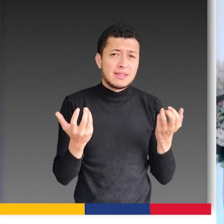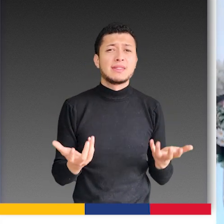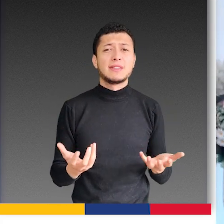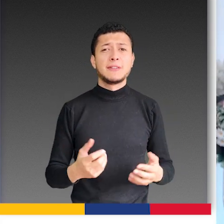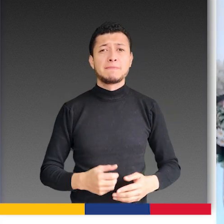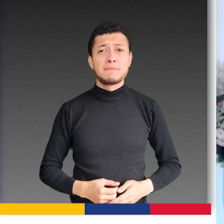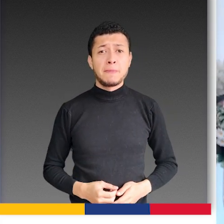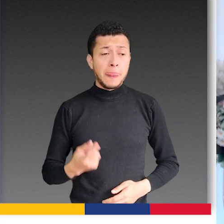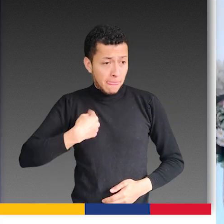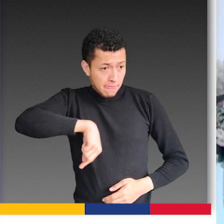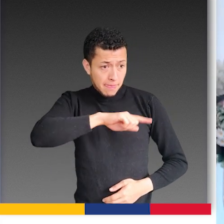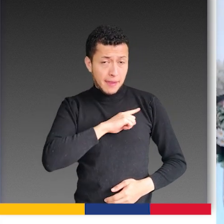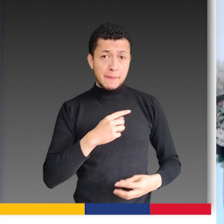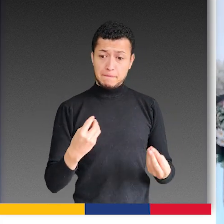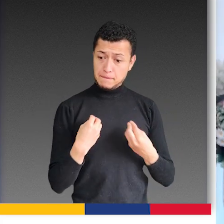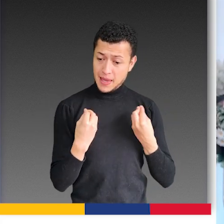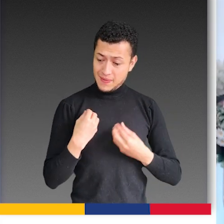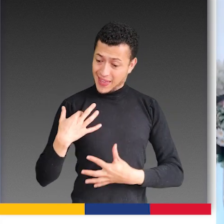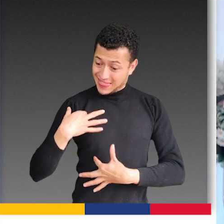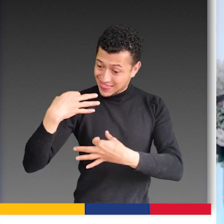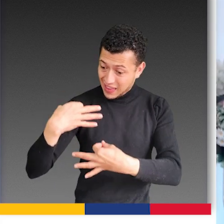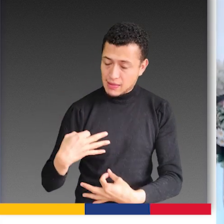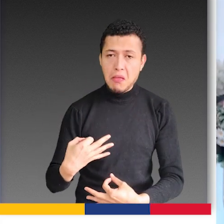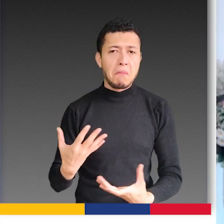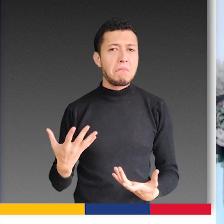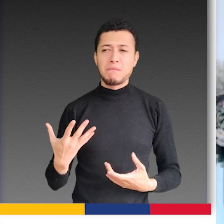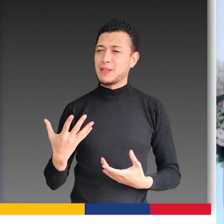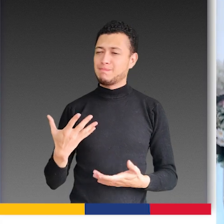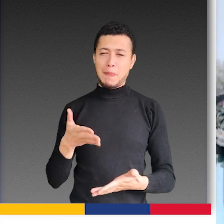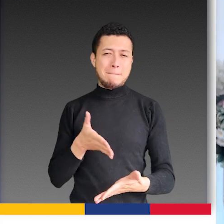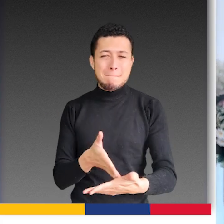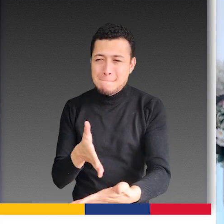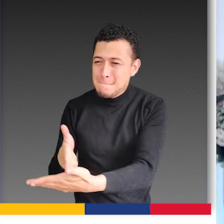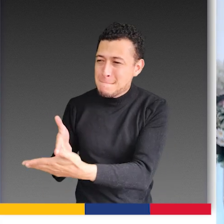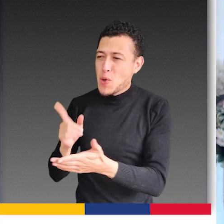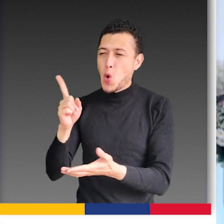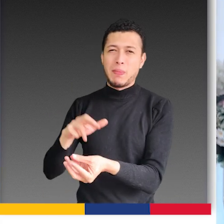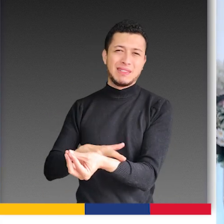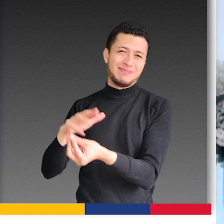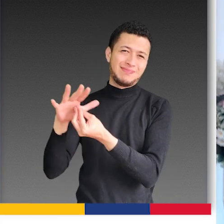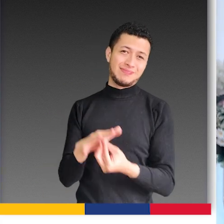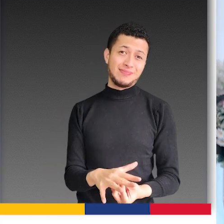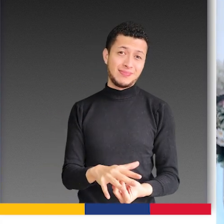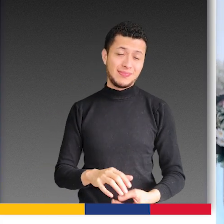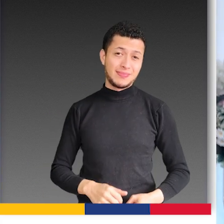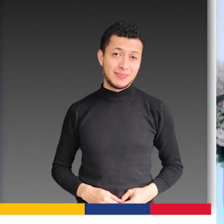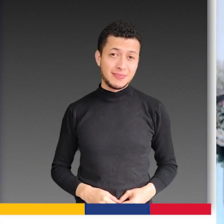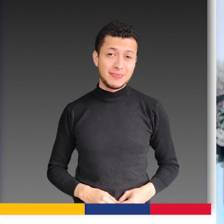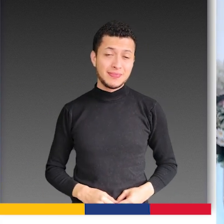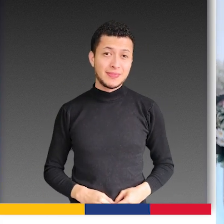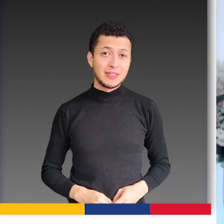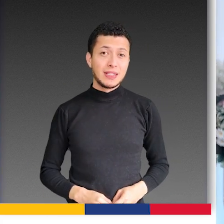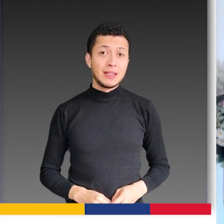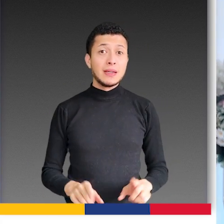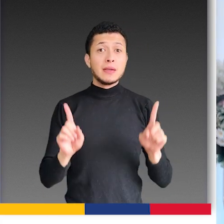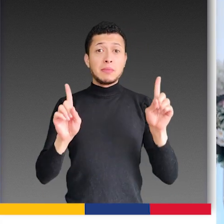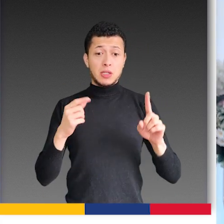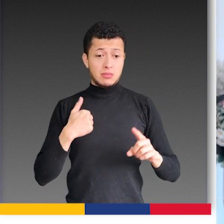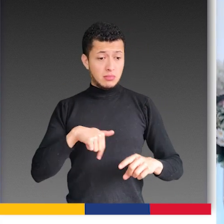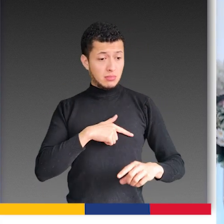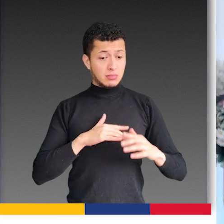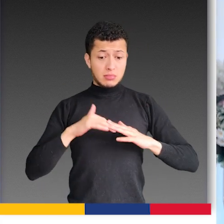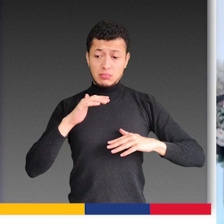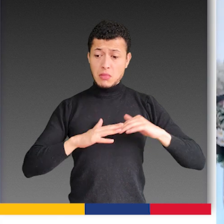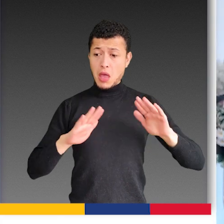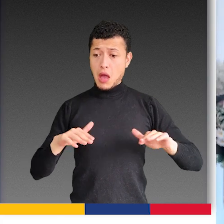en el alma, esto nos lastima, esto no nos permite vivir en dignidad. Pero no